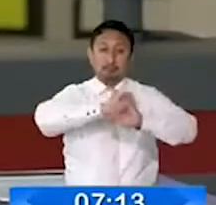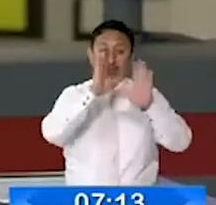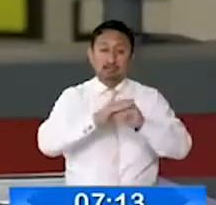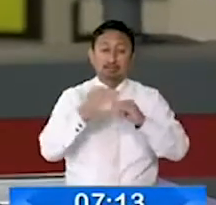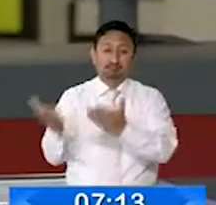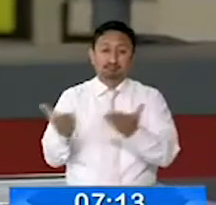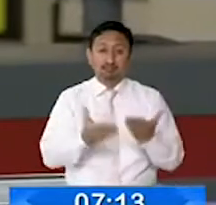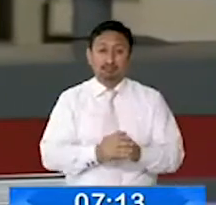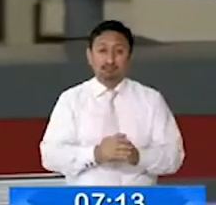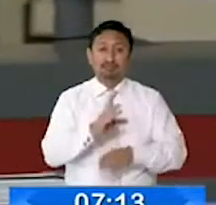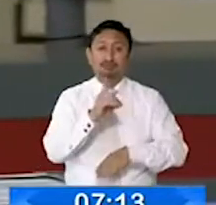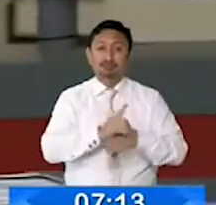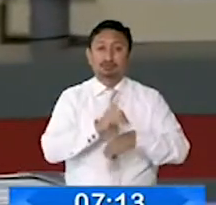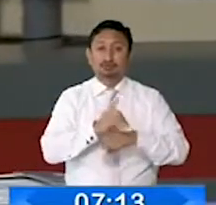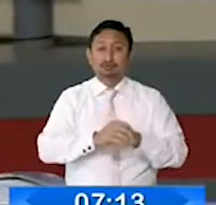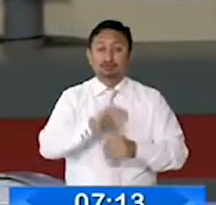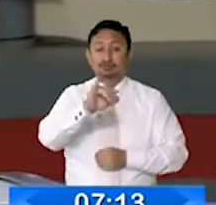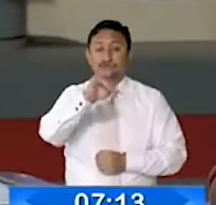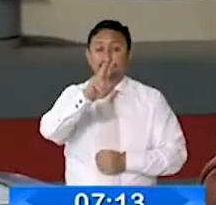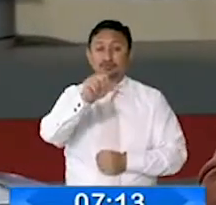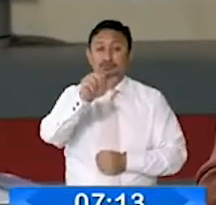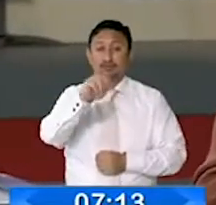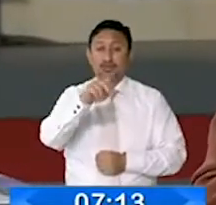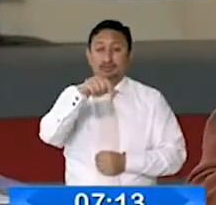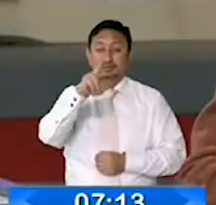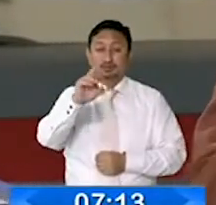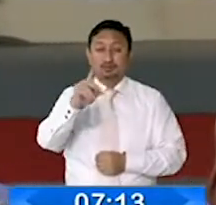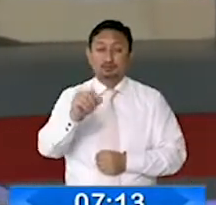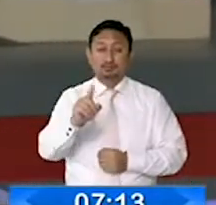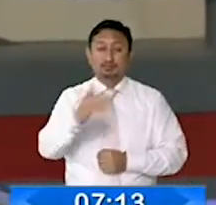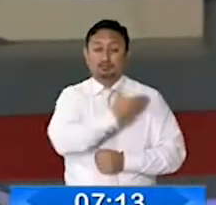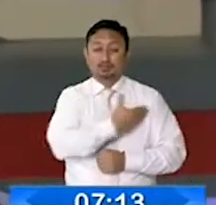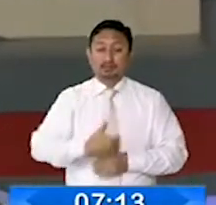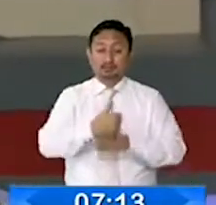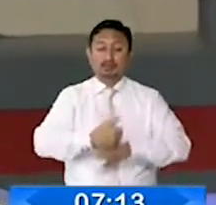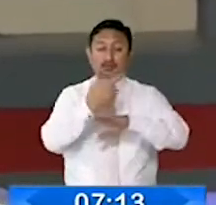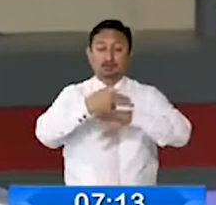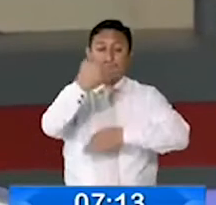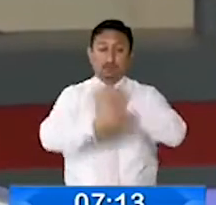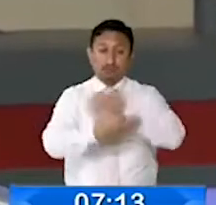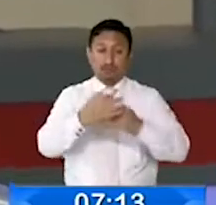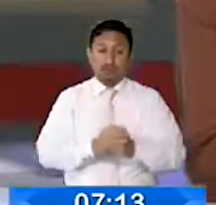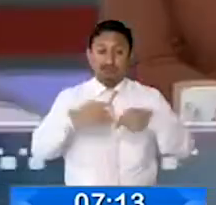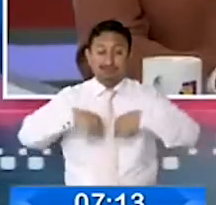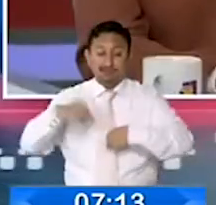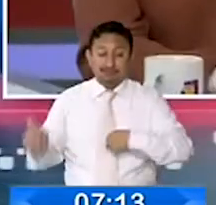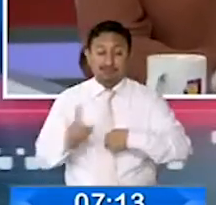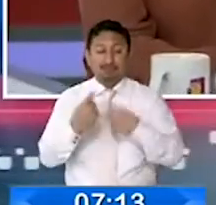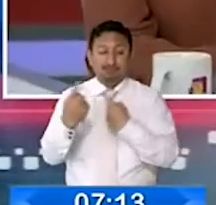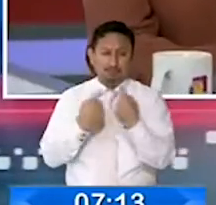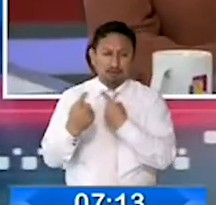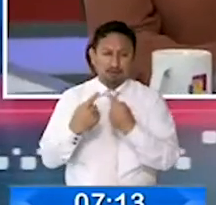Sí, puedo dar la bienvenida al doctor Iván Saquicela Rodas, es el nuevo presidente de la Corte Nacional de Justicia. Con él vamos a tener un